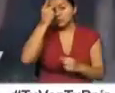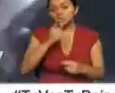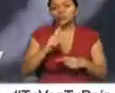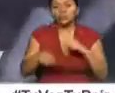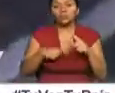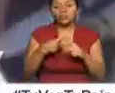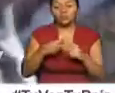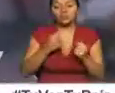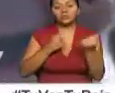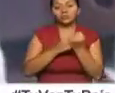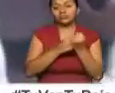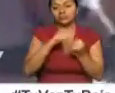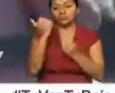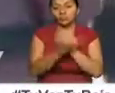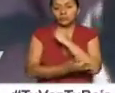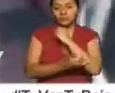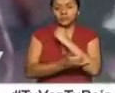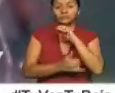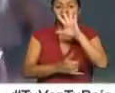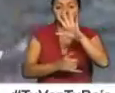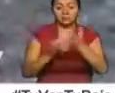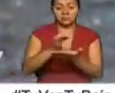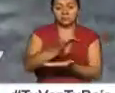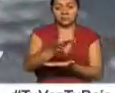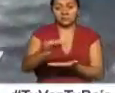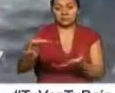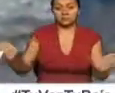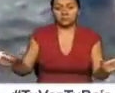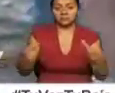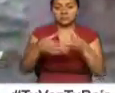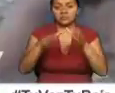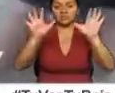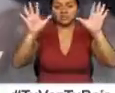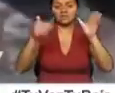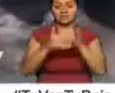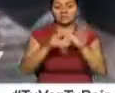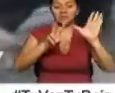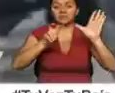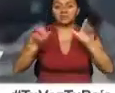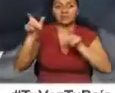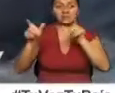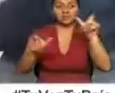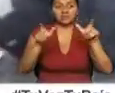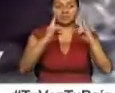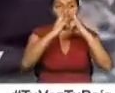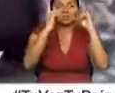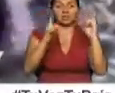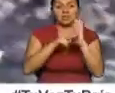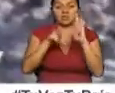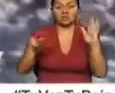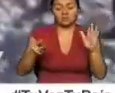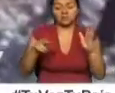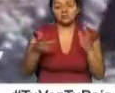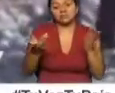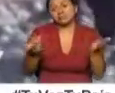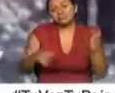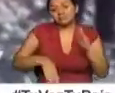asilo. Actualmente en las cinco islas se hallan 10.700 personas en esta situación, cuando su capacidad real es de